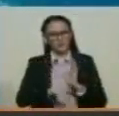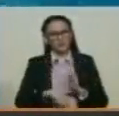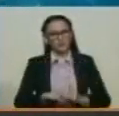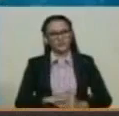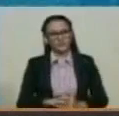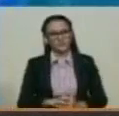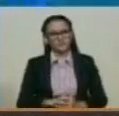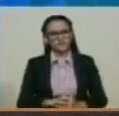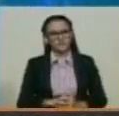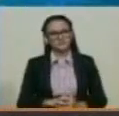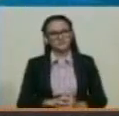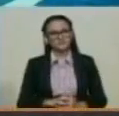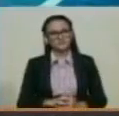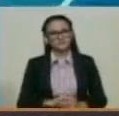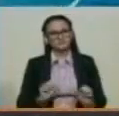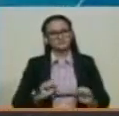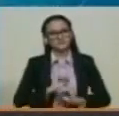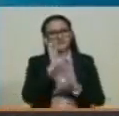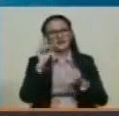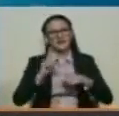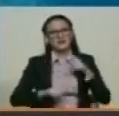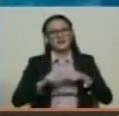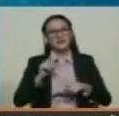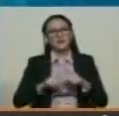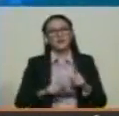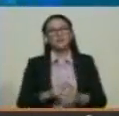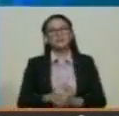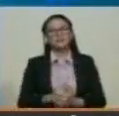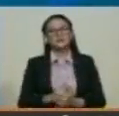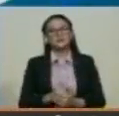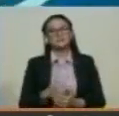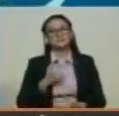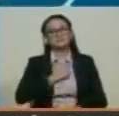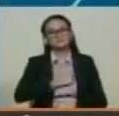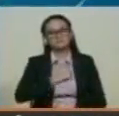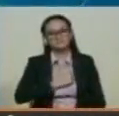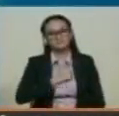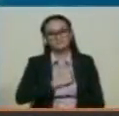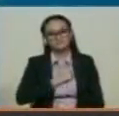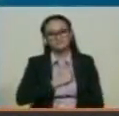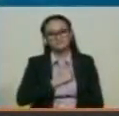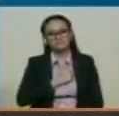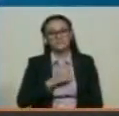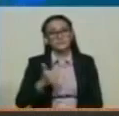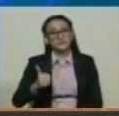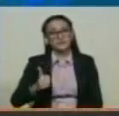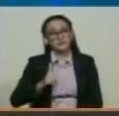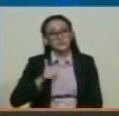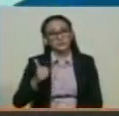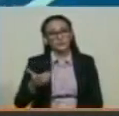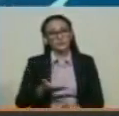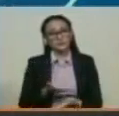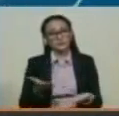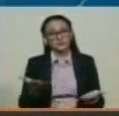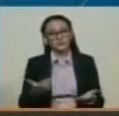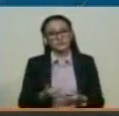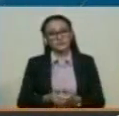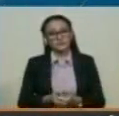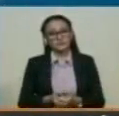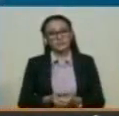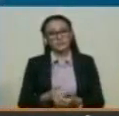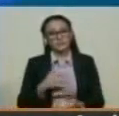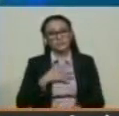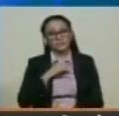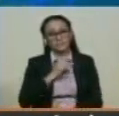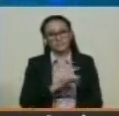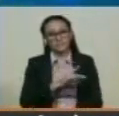que determine y esclarezca las causas de este lamentable hecho, donde aprovecho para darle las sentidas condolencias